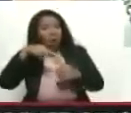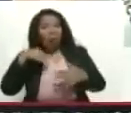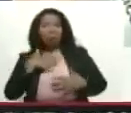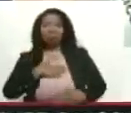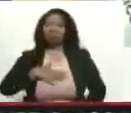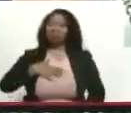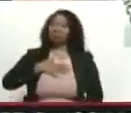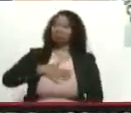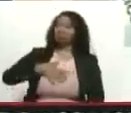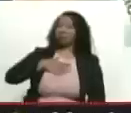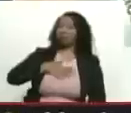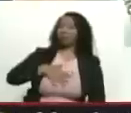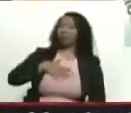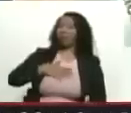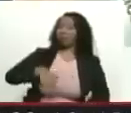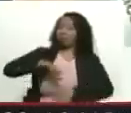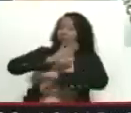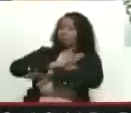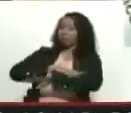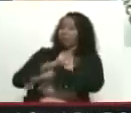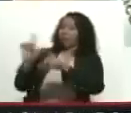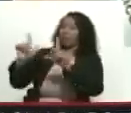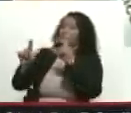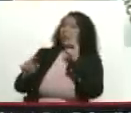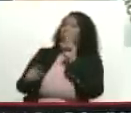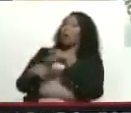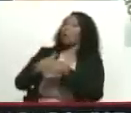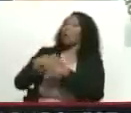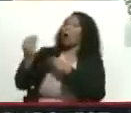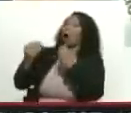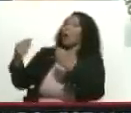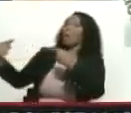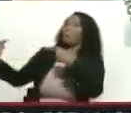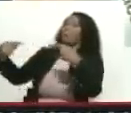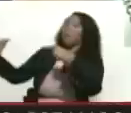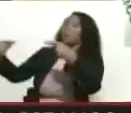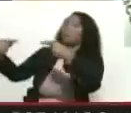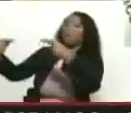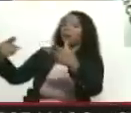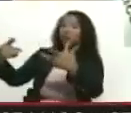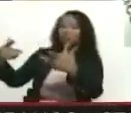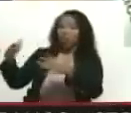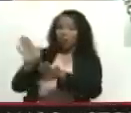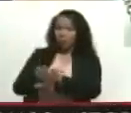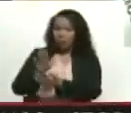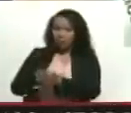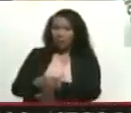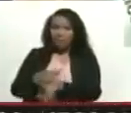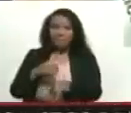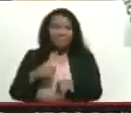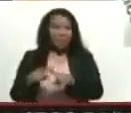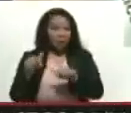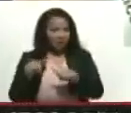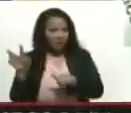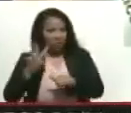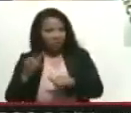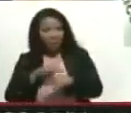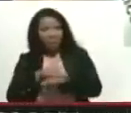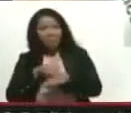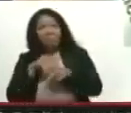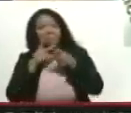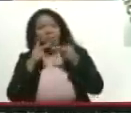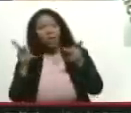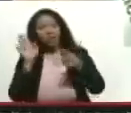cómodamente desde una pantalla de televisión lo que supuestamente va a suceder, pero no va a suceder. El Ministerio